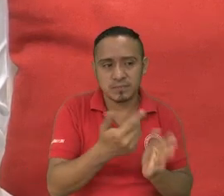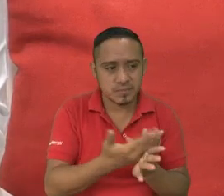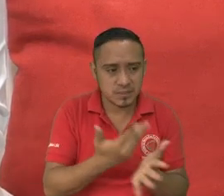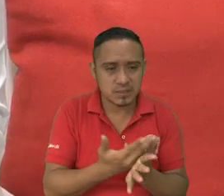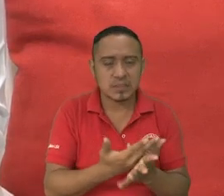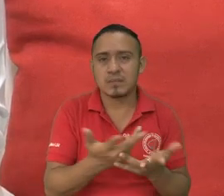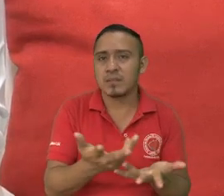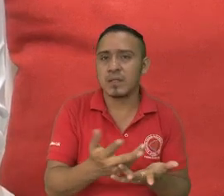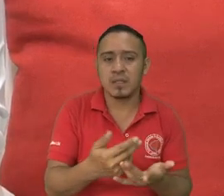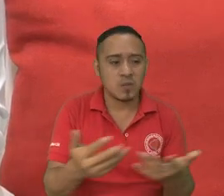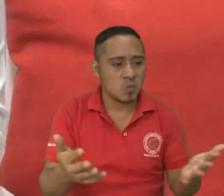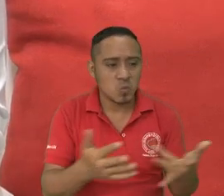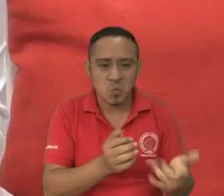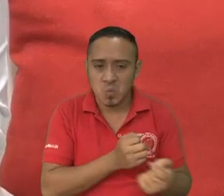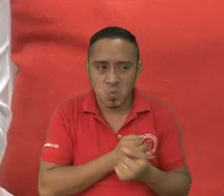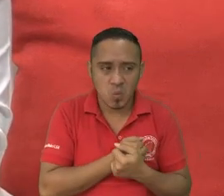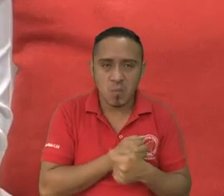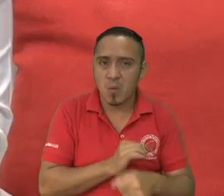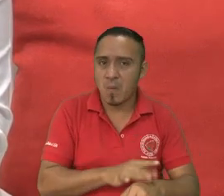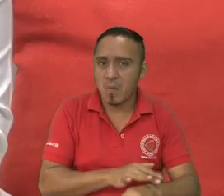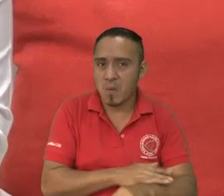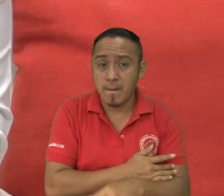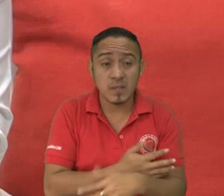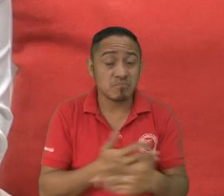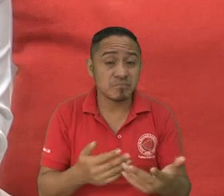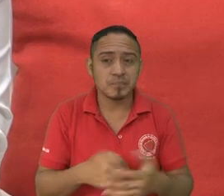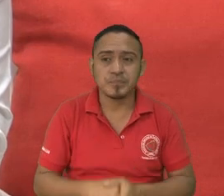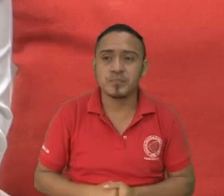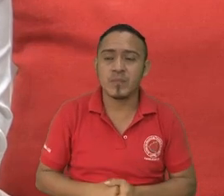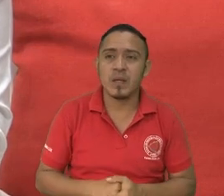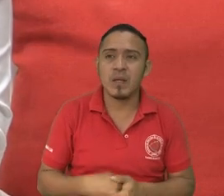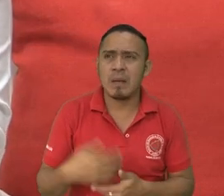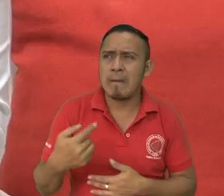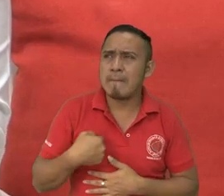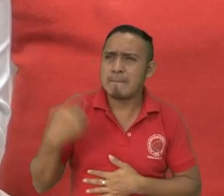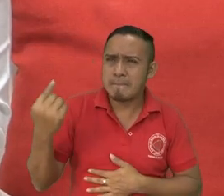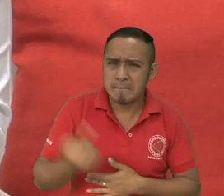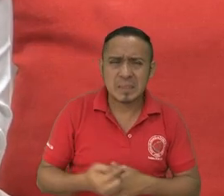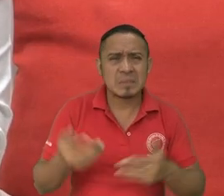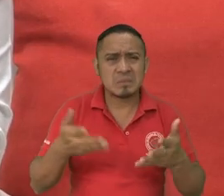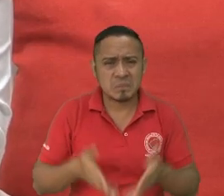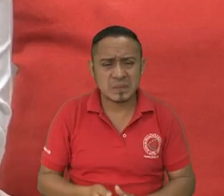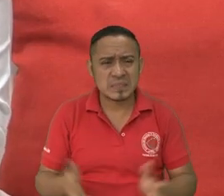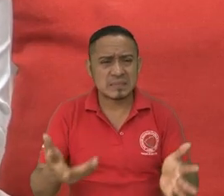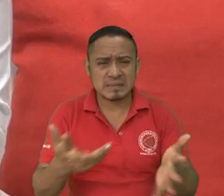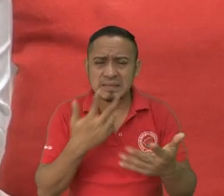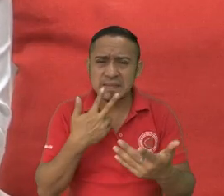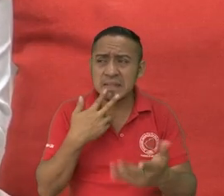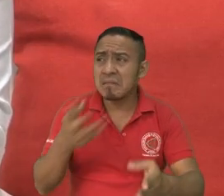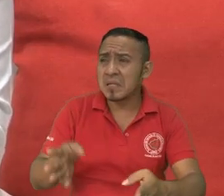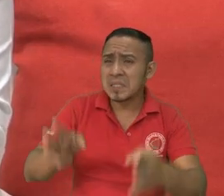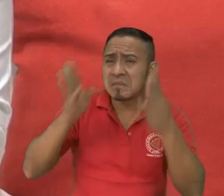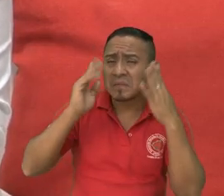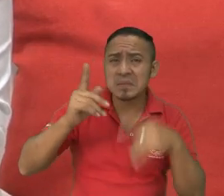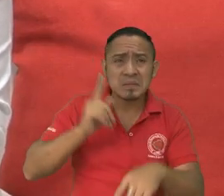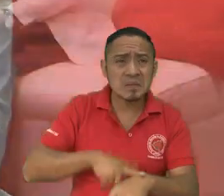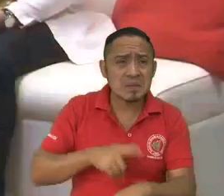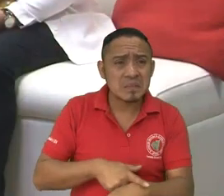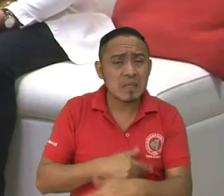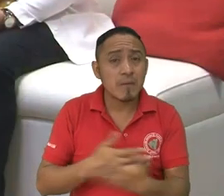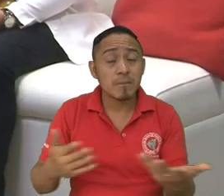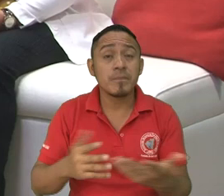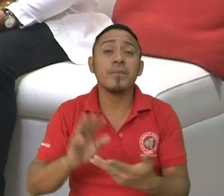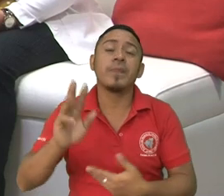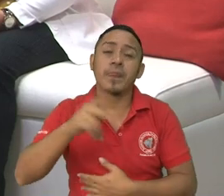siente desvalorizado. Hay niños que dicen, me trajiste al mundo, pero no me dedicas tiempo. Uh-huh. Entonces ahí donde